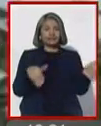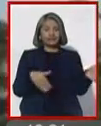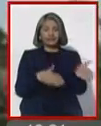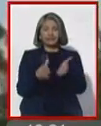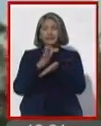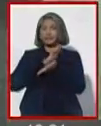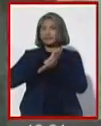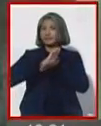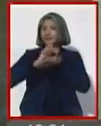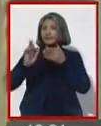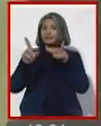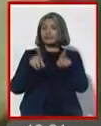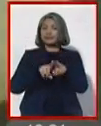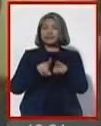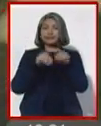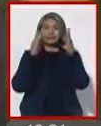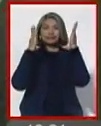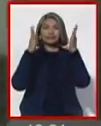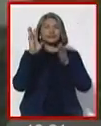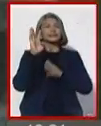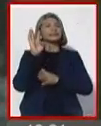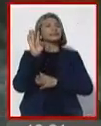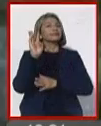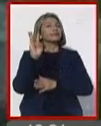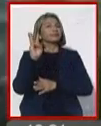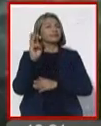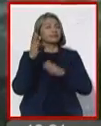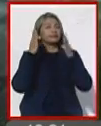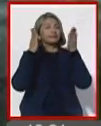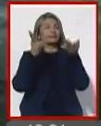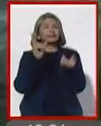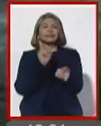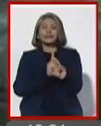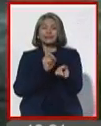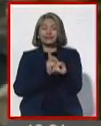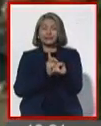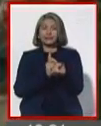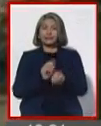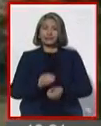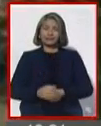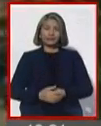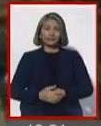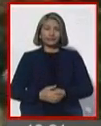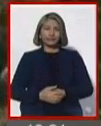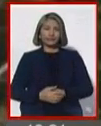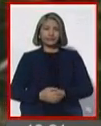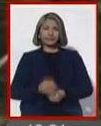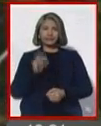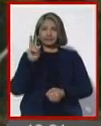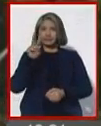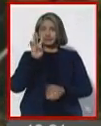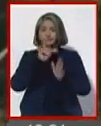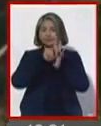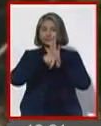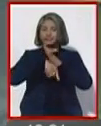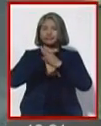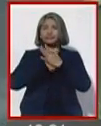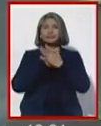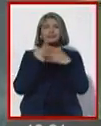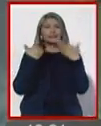este sector. También se atendieron 6 casos de asistencia médica con nuestro personal médico que tenemos las 24 horas del